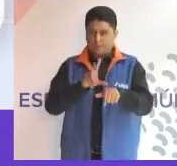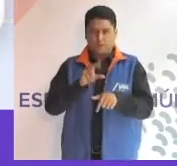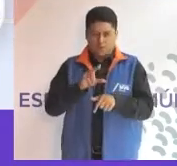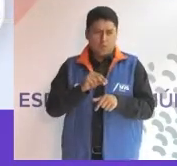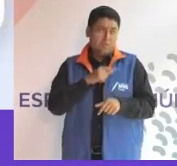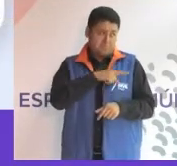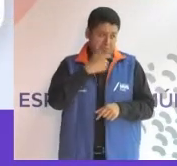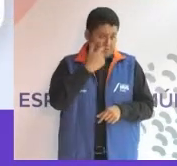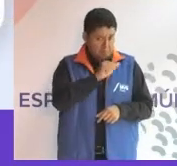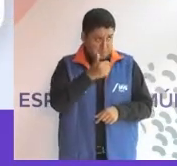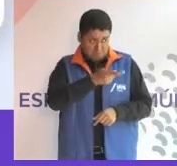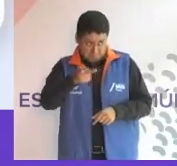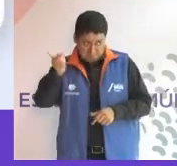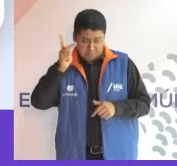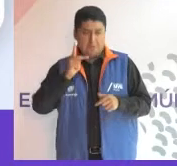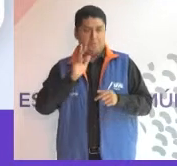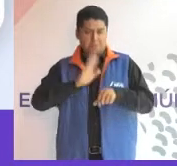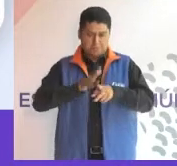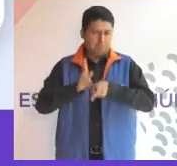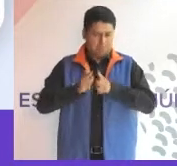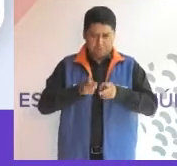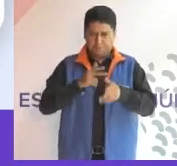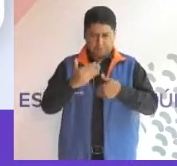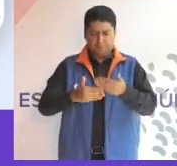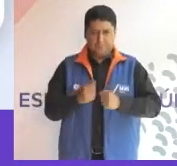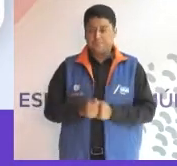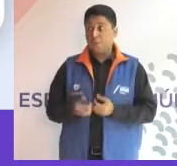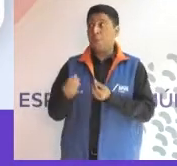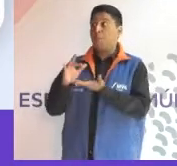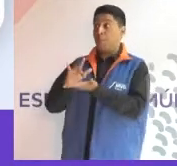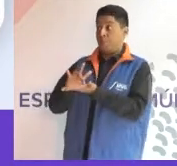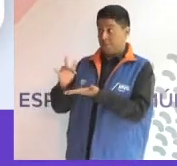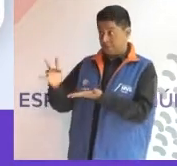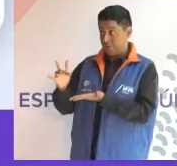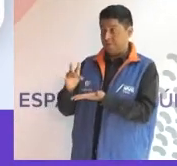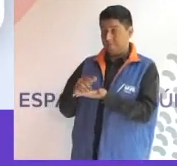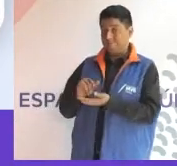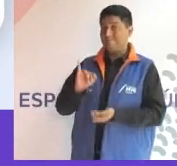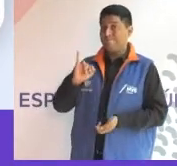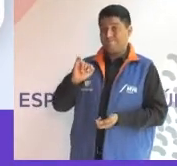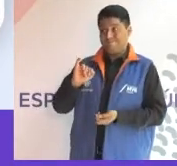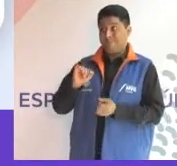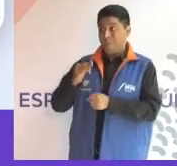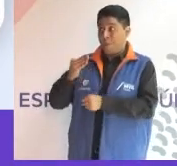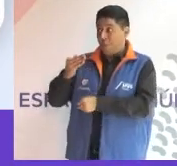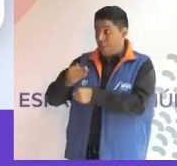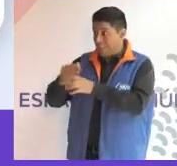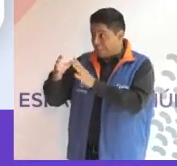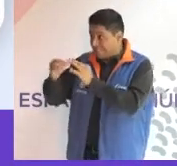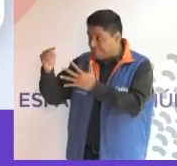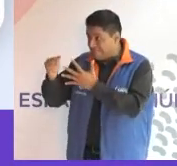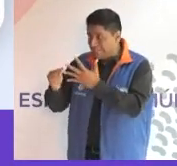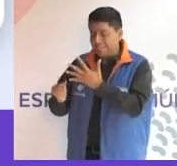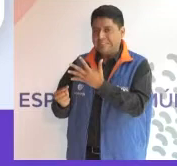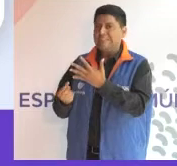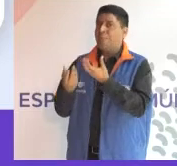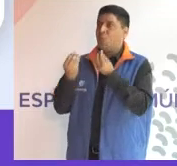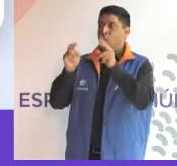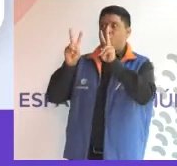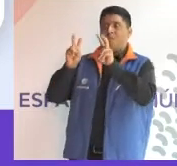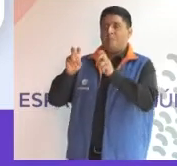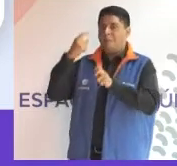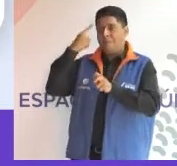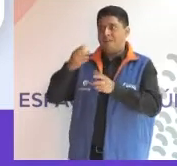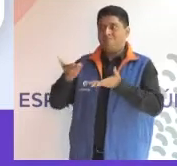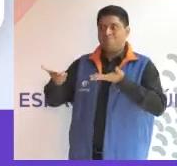bueno, ya entramos a la conversación. Muchas gracias. Gracias. Creo que nos dejas un buen plato servido para empezar a platicar desde ahí. Y